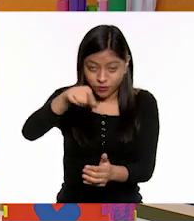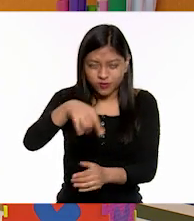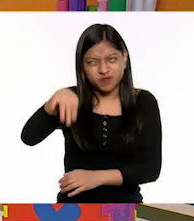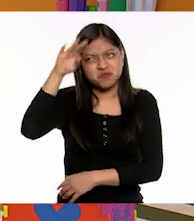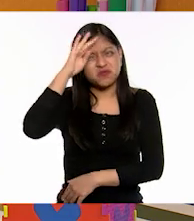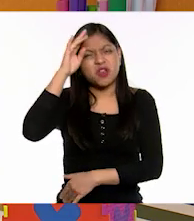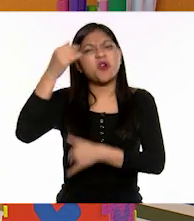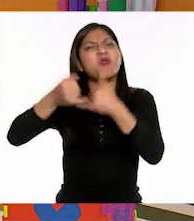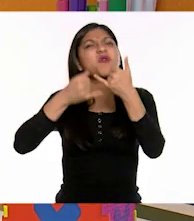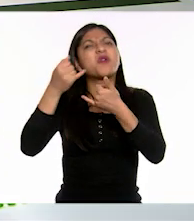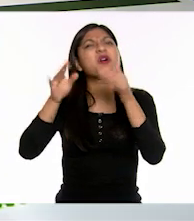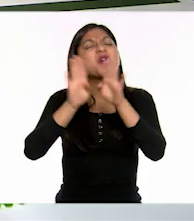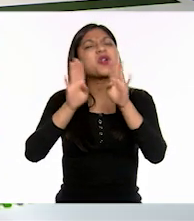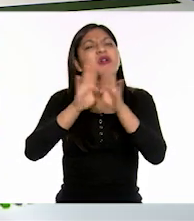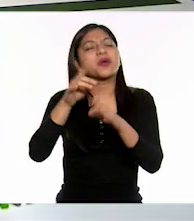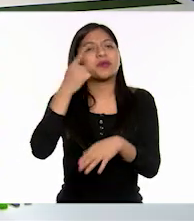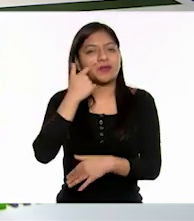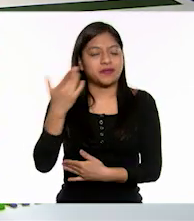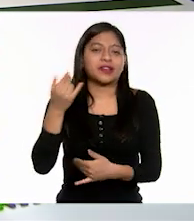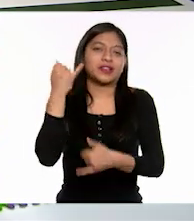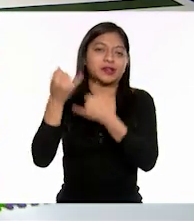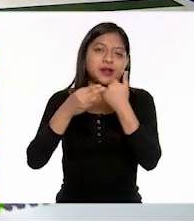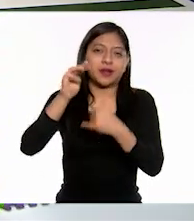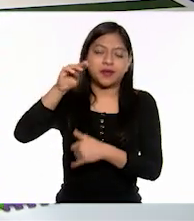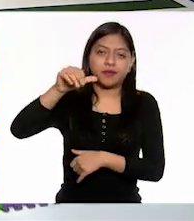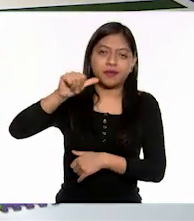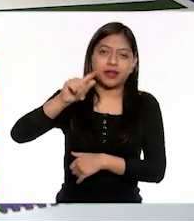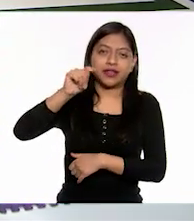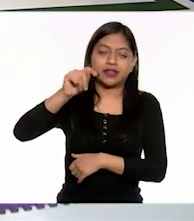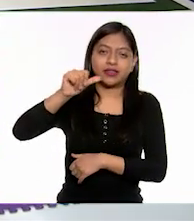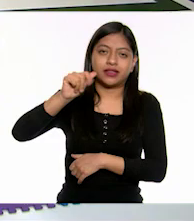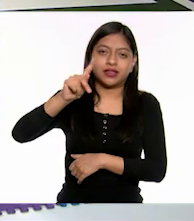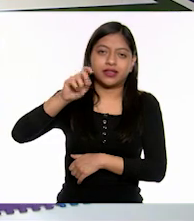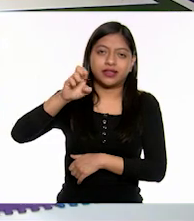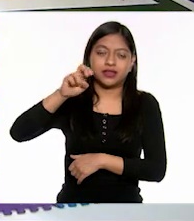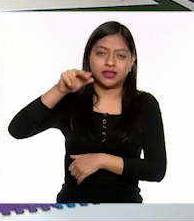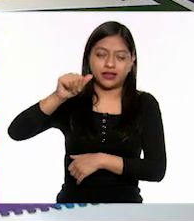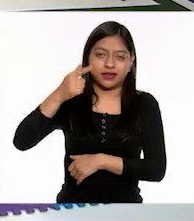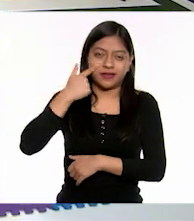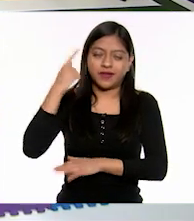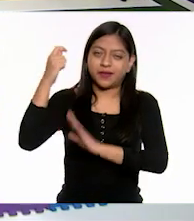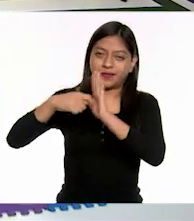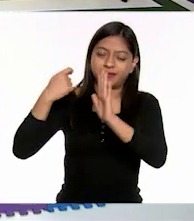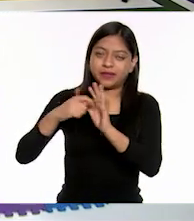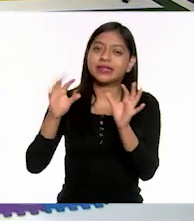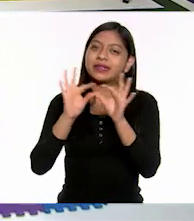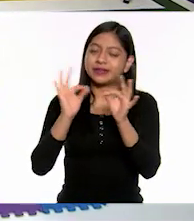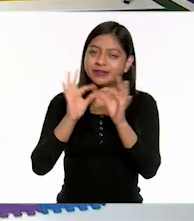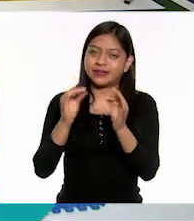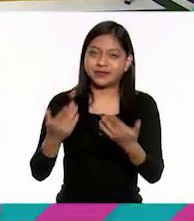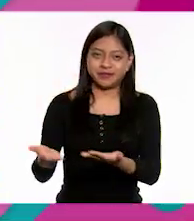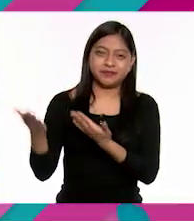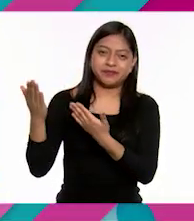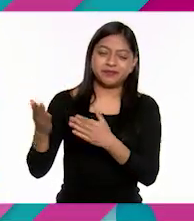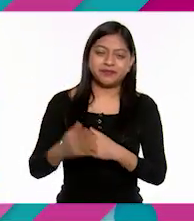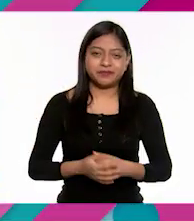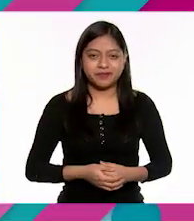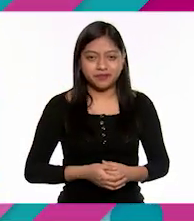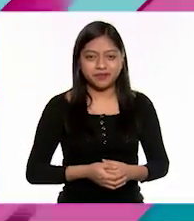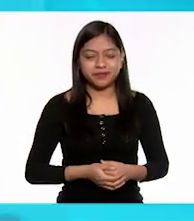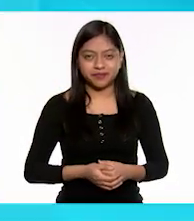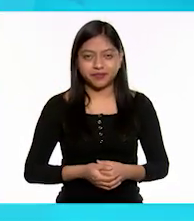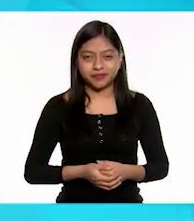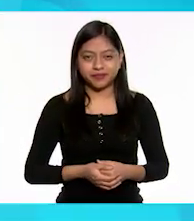imaginando cómo jugamos a la matatena ahora sí vamos a ver el vídeo y la explicación con el vídeo